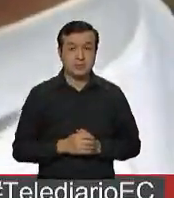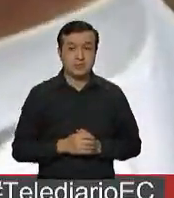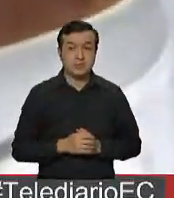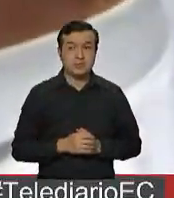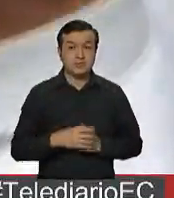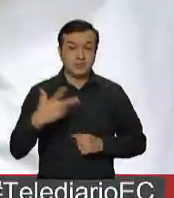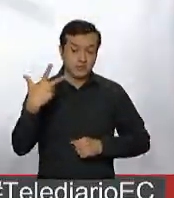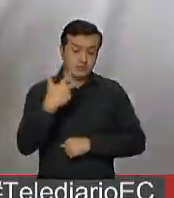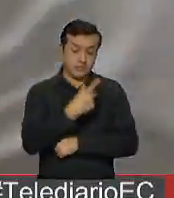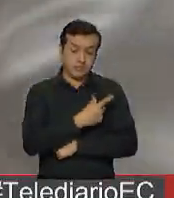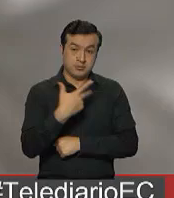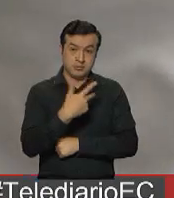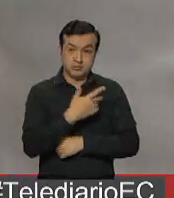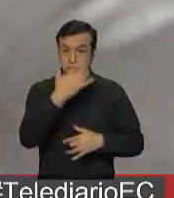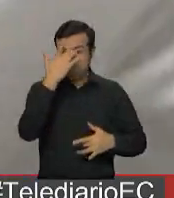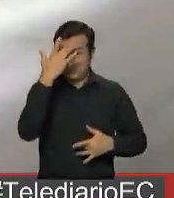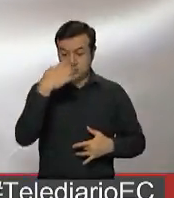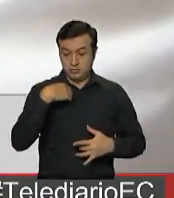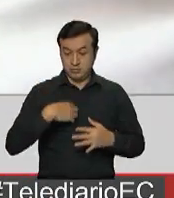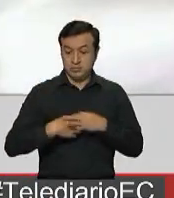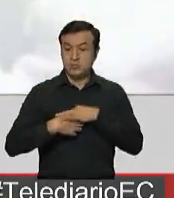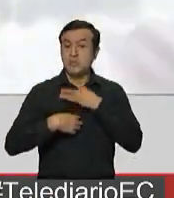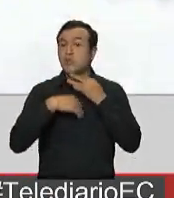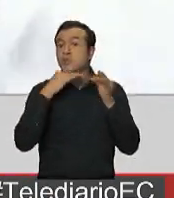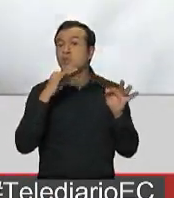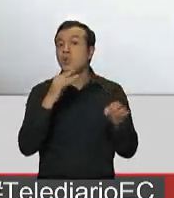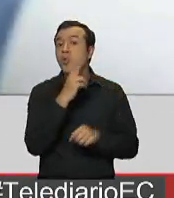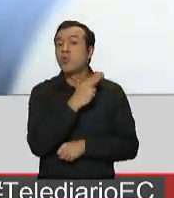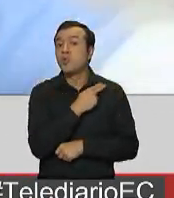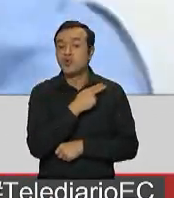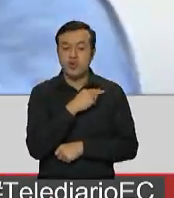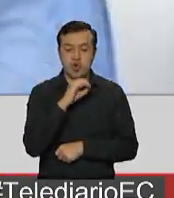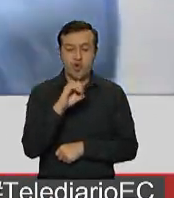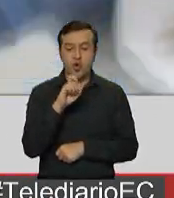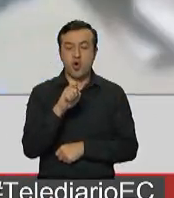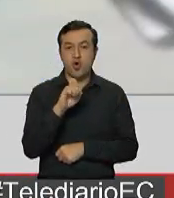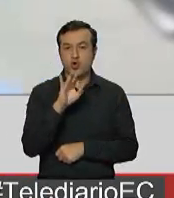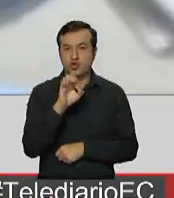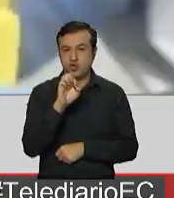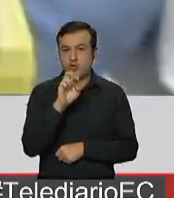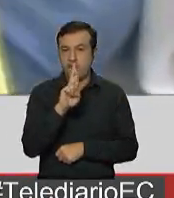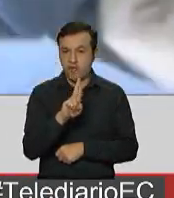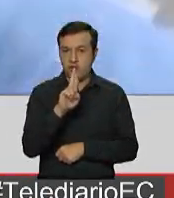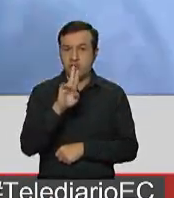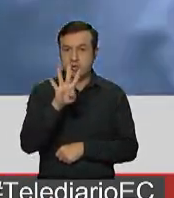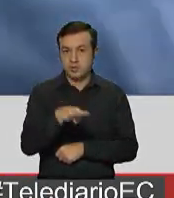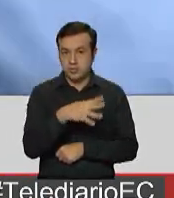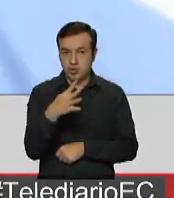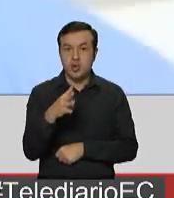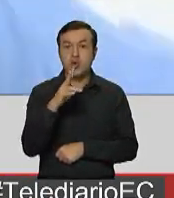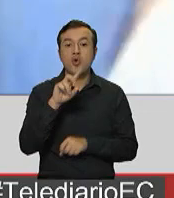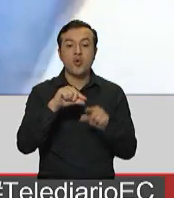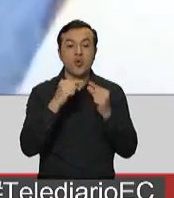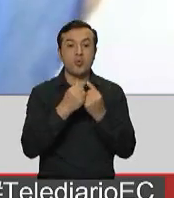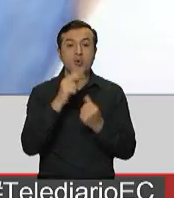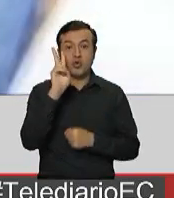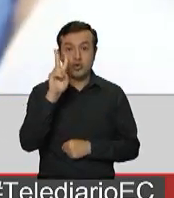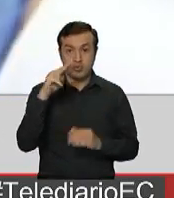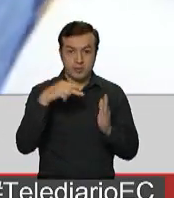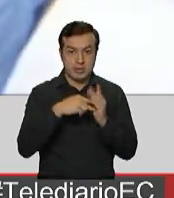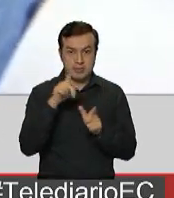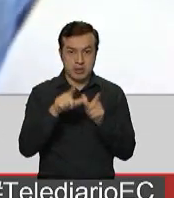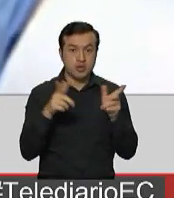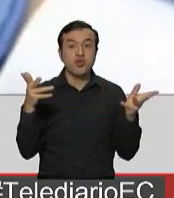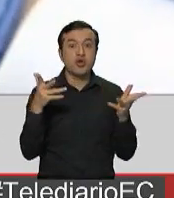La vacuna contra el COVID-19 desarrollada por la Universidad de Oxford en el Reino Unido será probada en un grupo de 2.000 personas en Brasil,